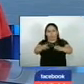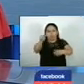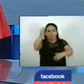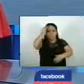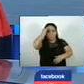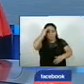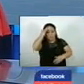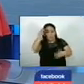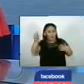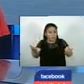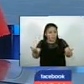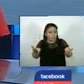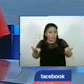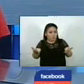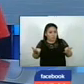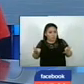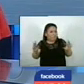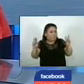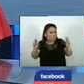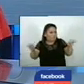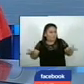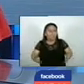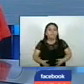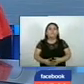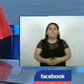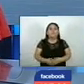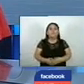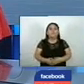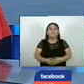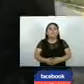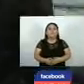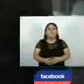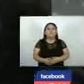velocidad permitidos. Conozcamos de qué se trata.